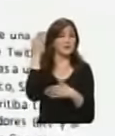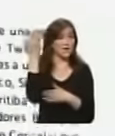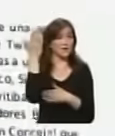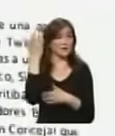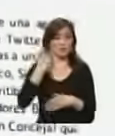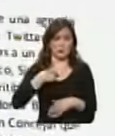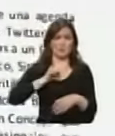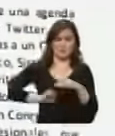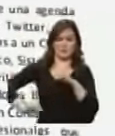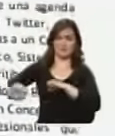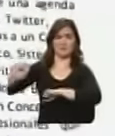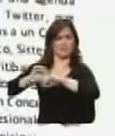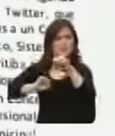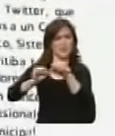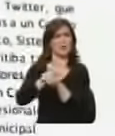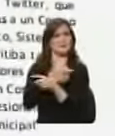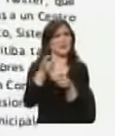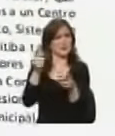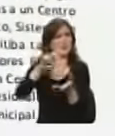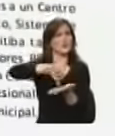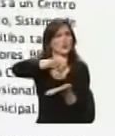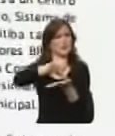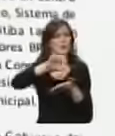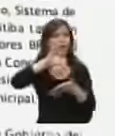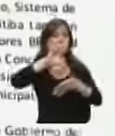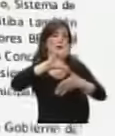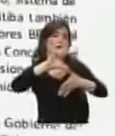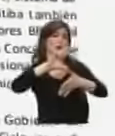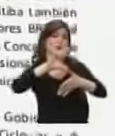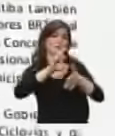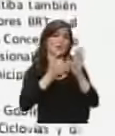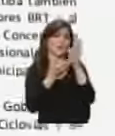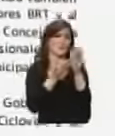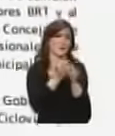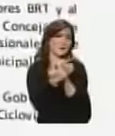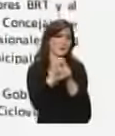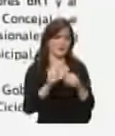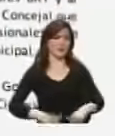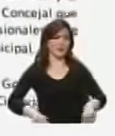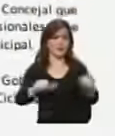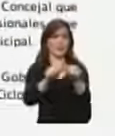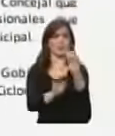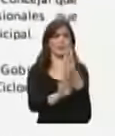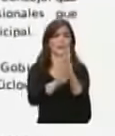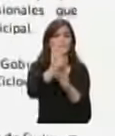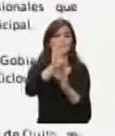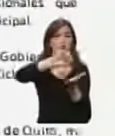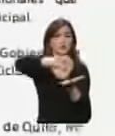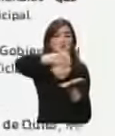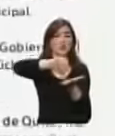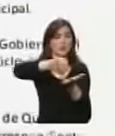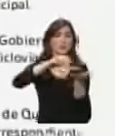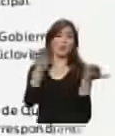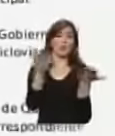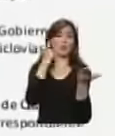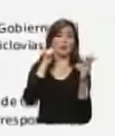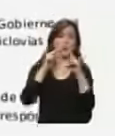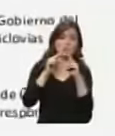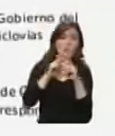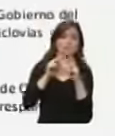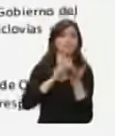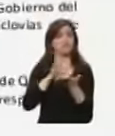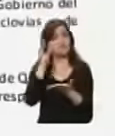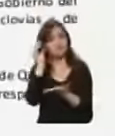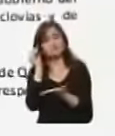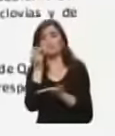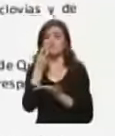viajes a varias ciudades de América Latina que son ejemplo en determinadas áreas de desarrollo urbano para tener conocimiento de